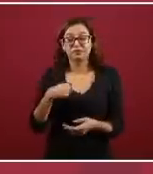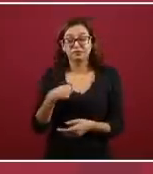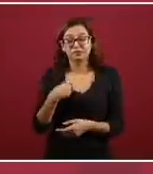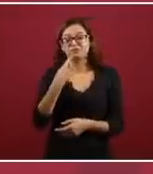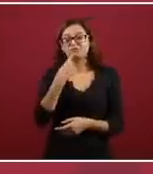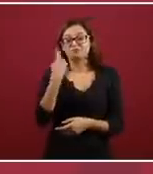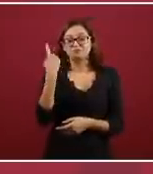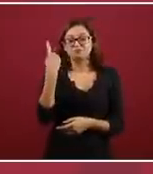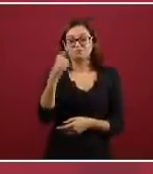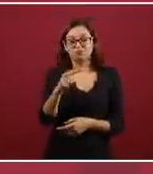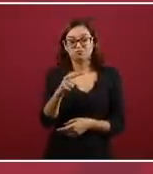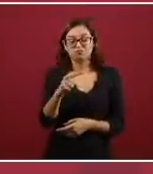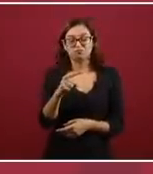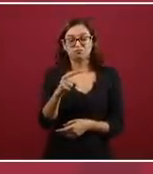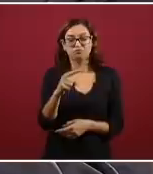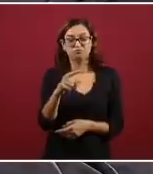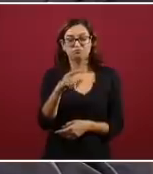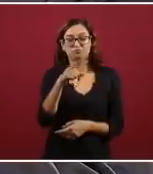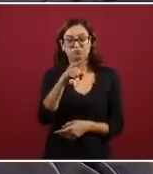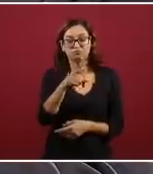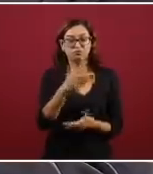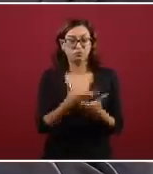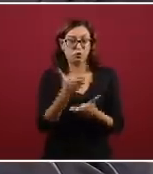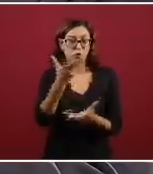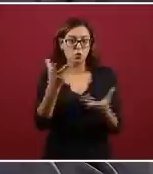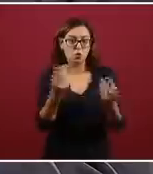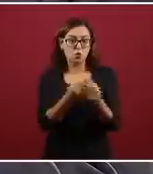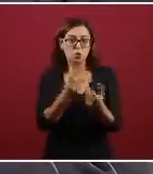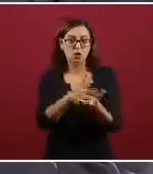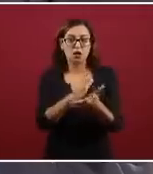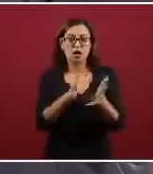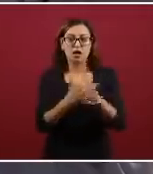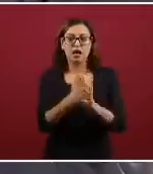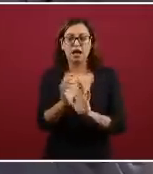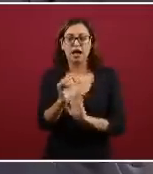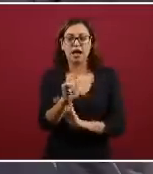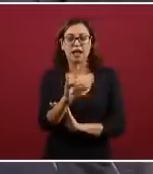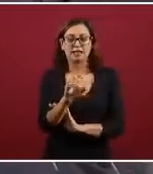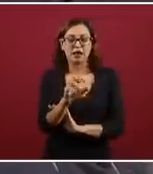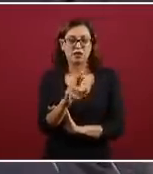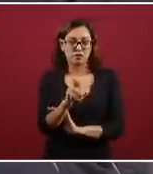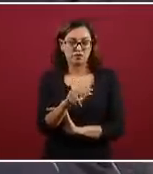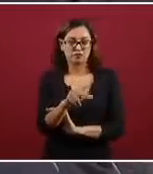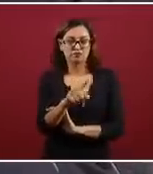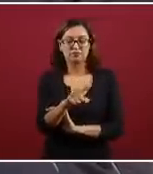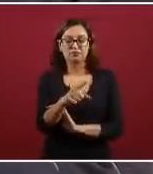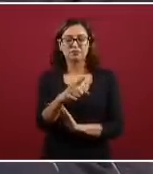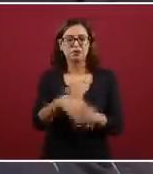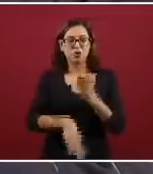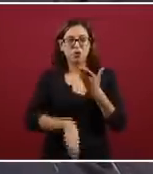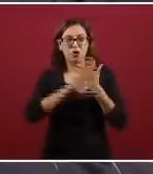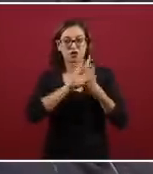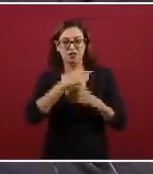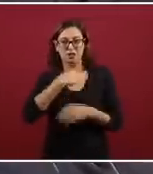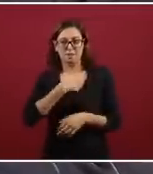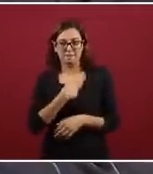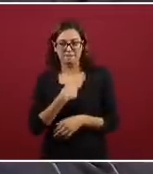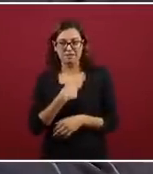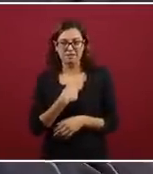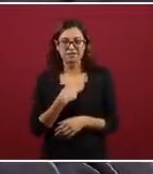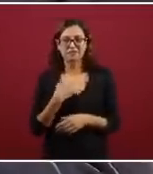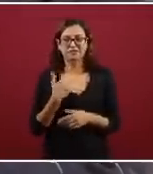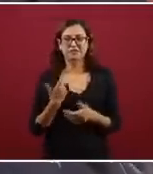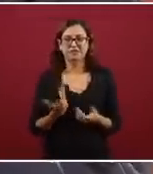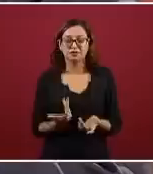a una persona vinculada a Calderón por señalamientos que me hacía de que yo había hecho el